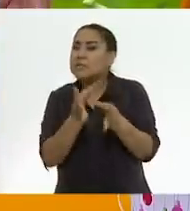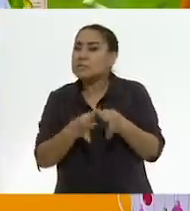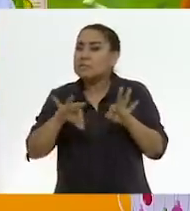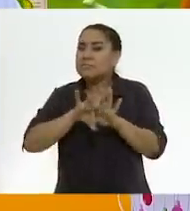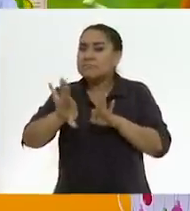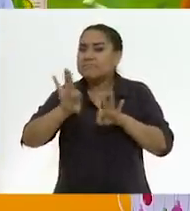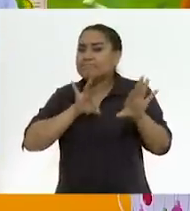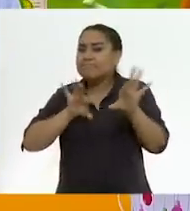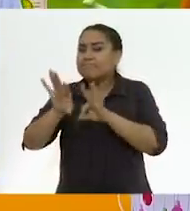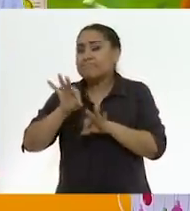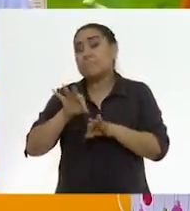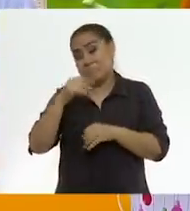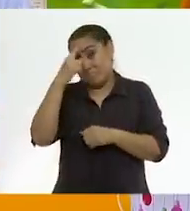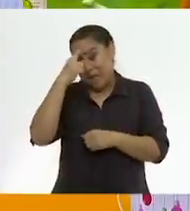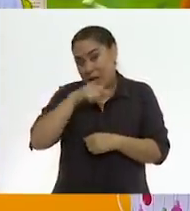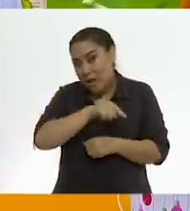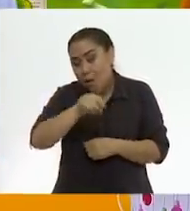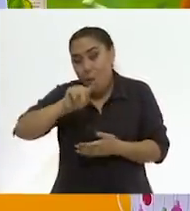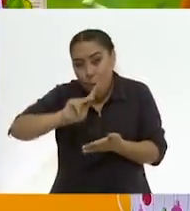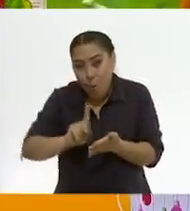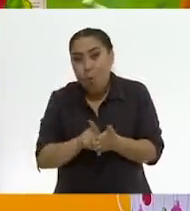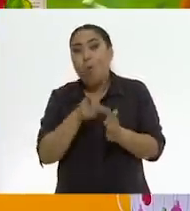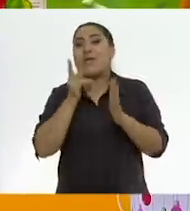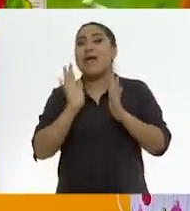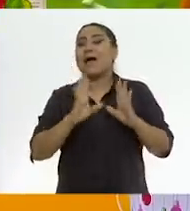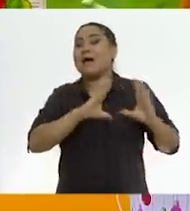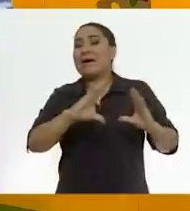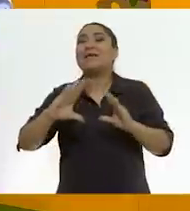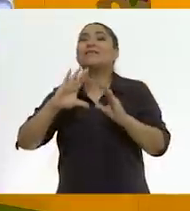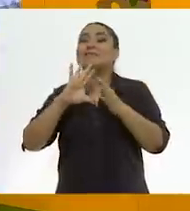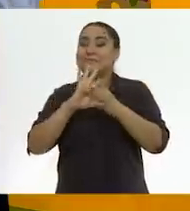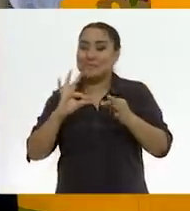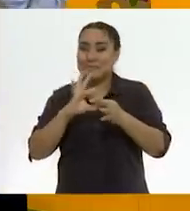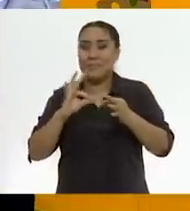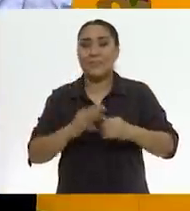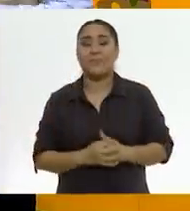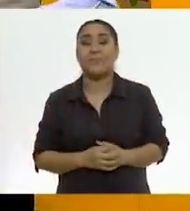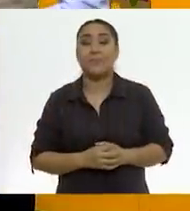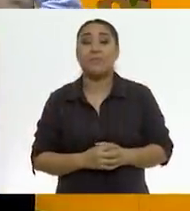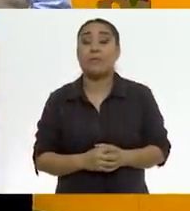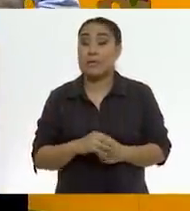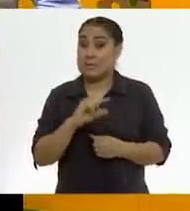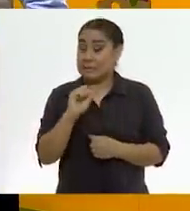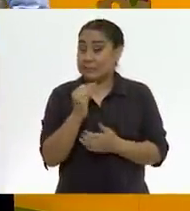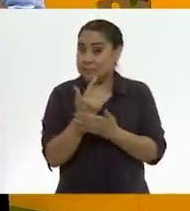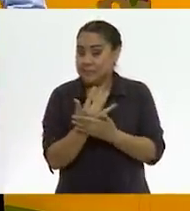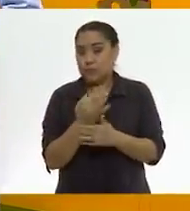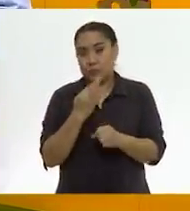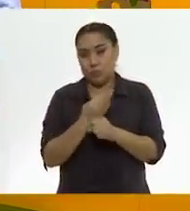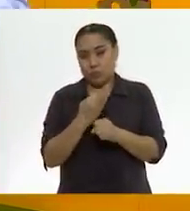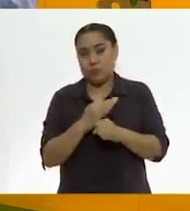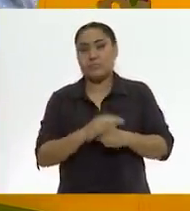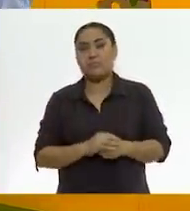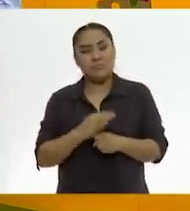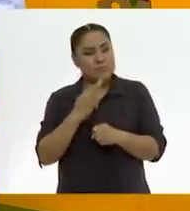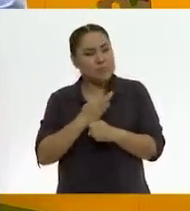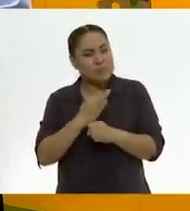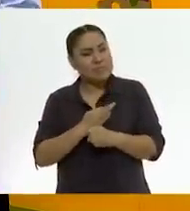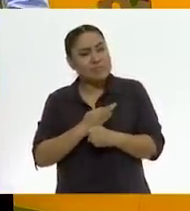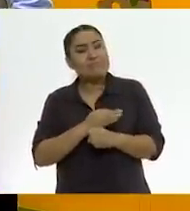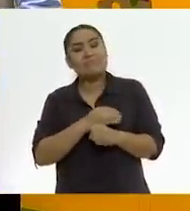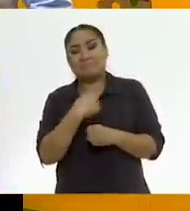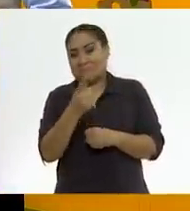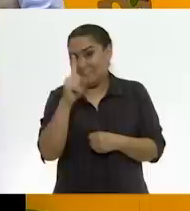programas y así podemos hacer un repaso de lo que se enseñó. Pero antes, vamos con Ajolisto, quien tiene una muy